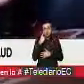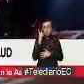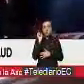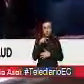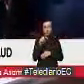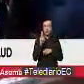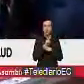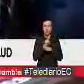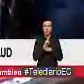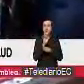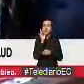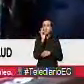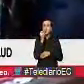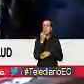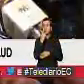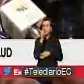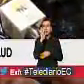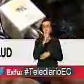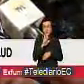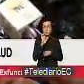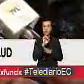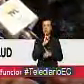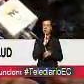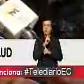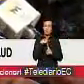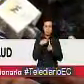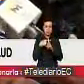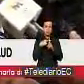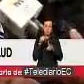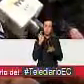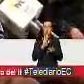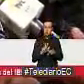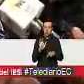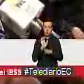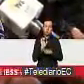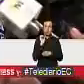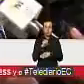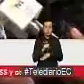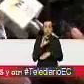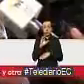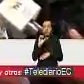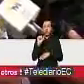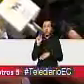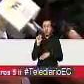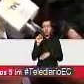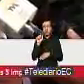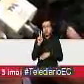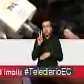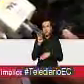uso terapéutico del cannabidol en el país. La buena noticia para el Ecuador es que el cannabis